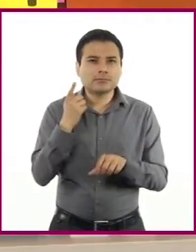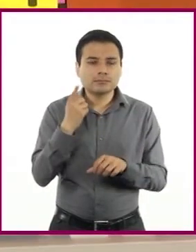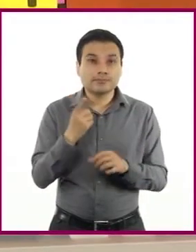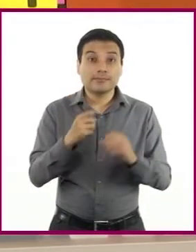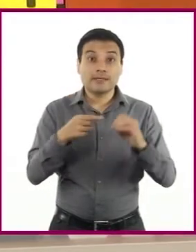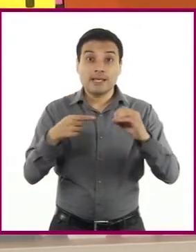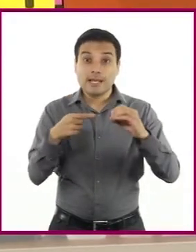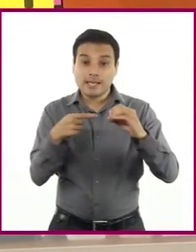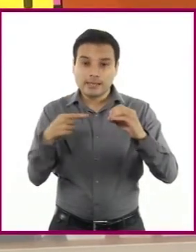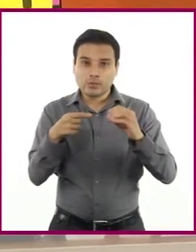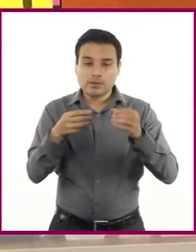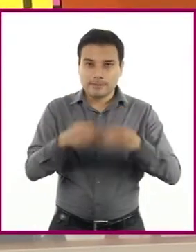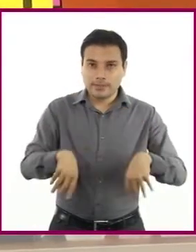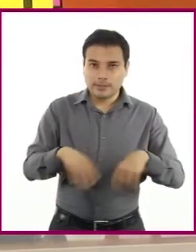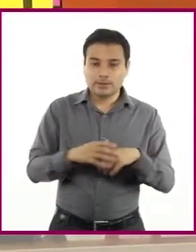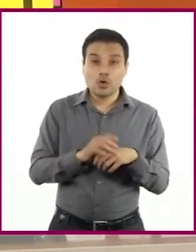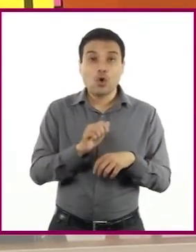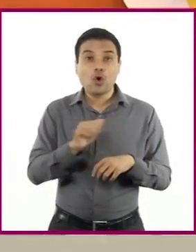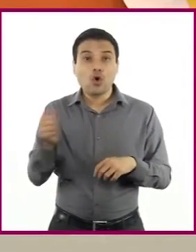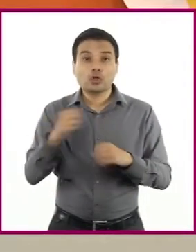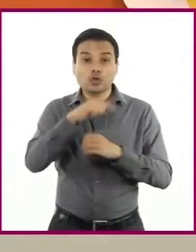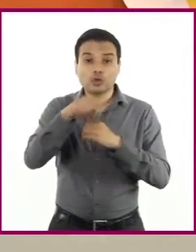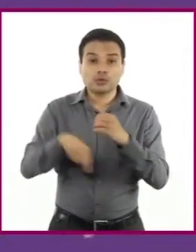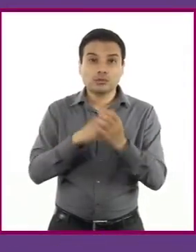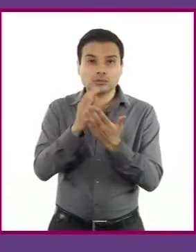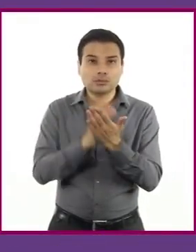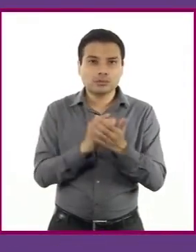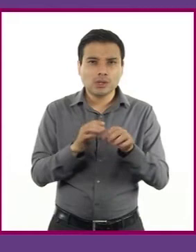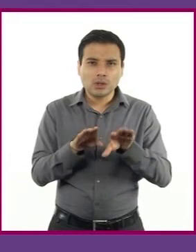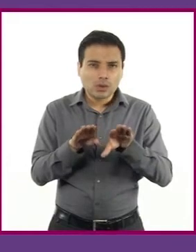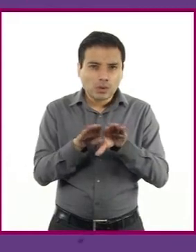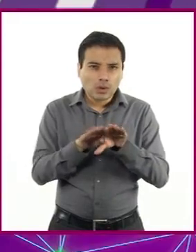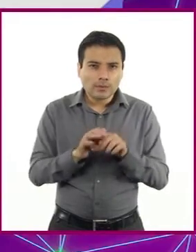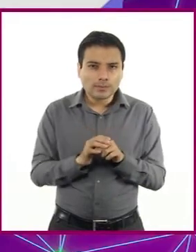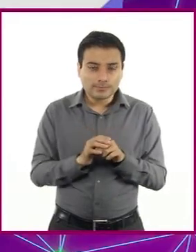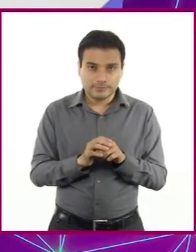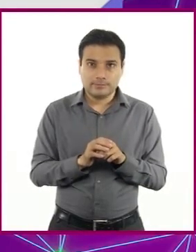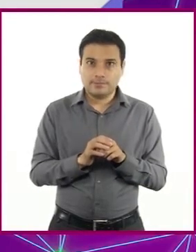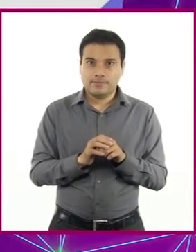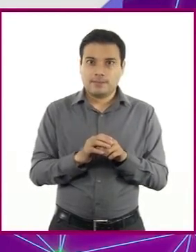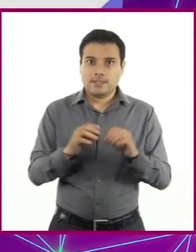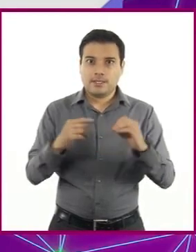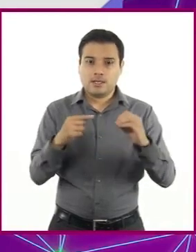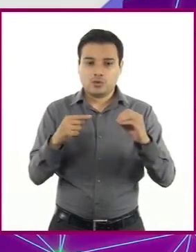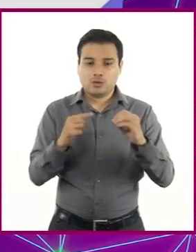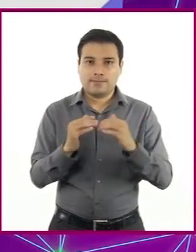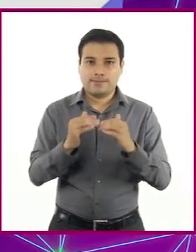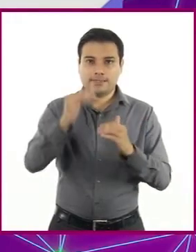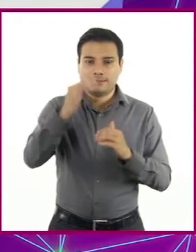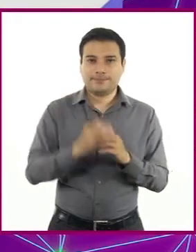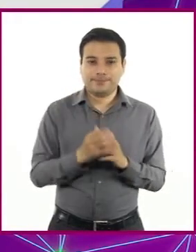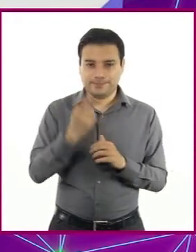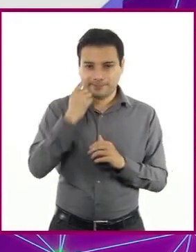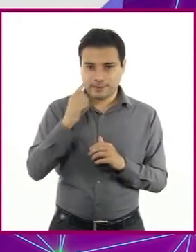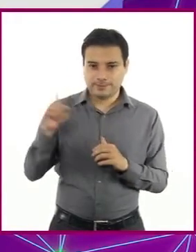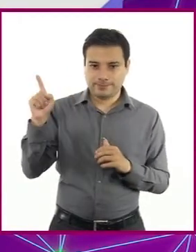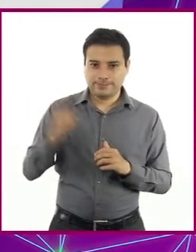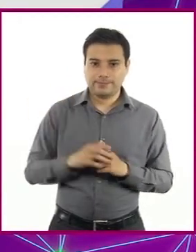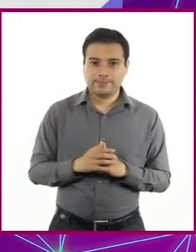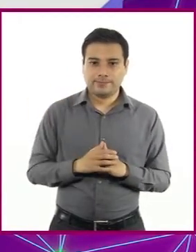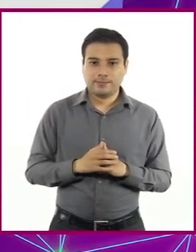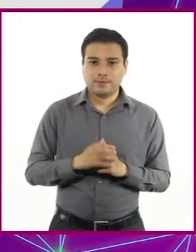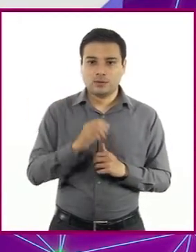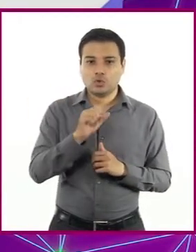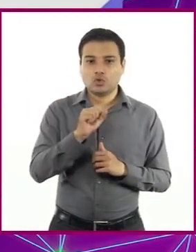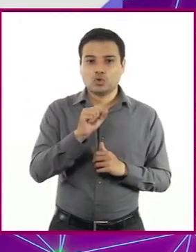otro elemento se reduce ganando electrones. En este caso, el ion sulfato tiene un número de